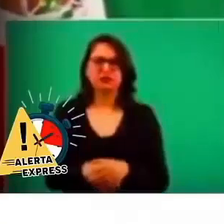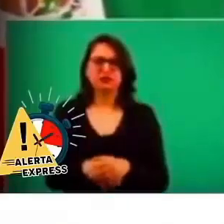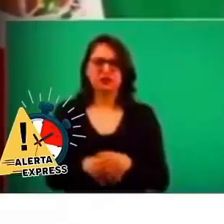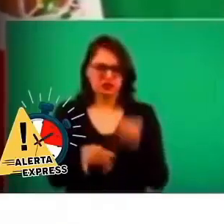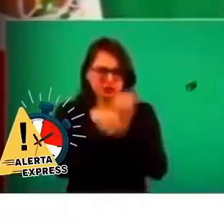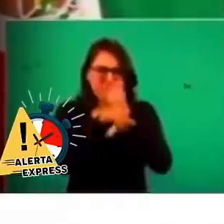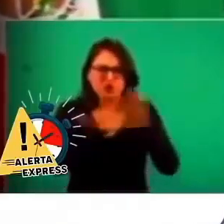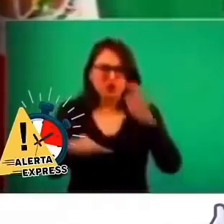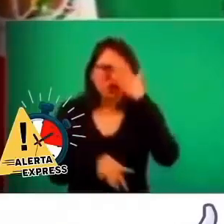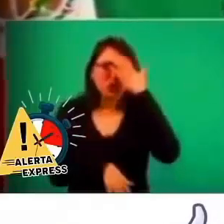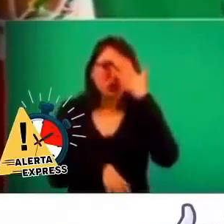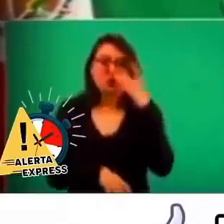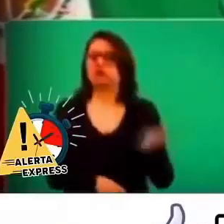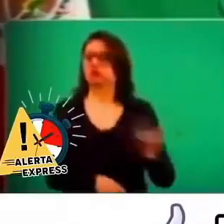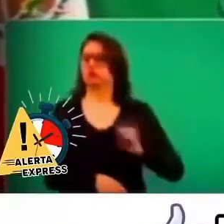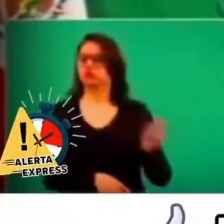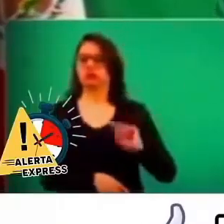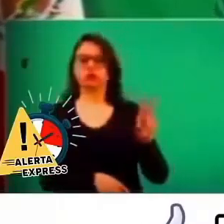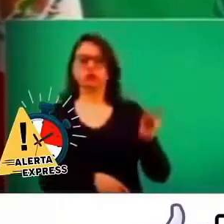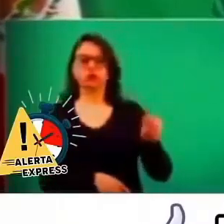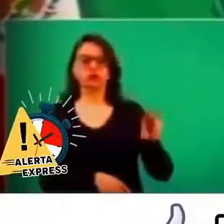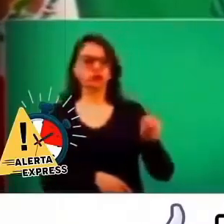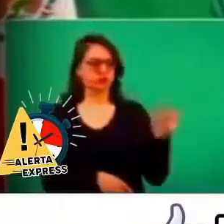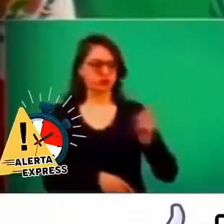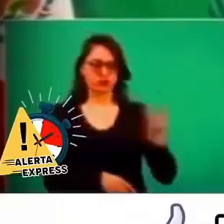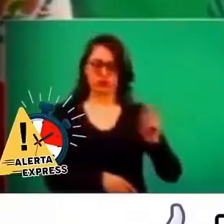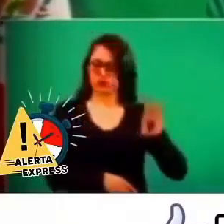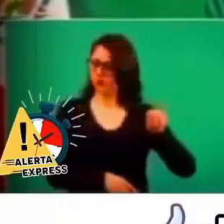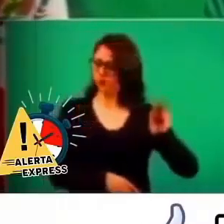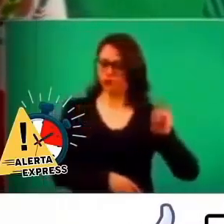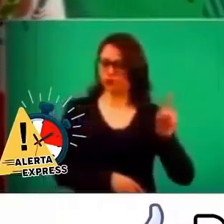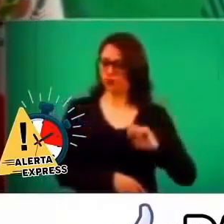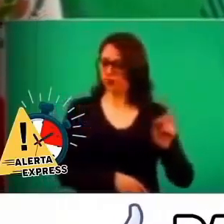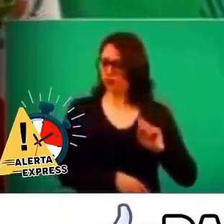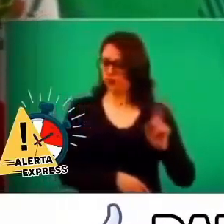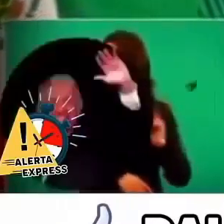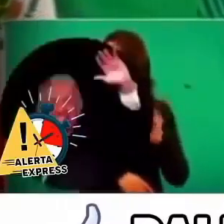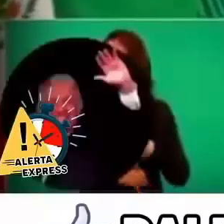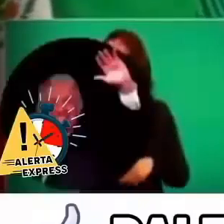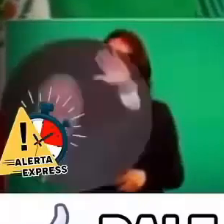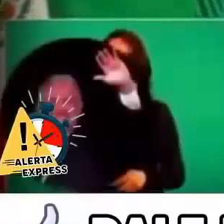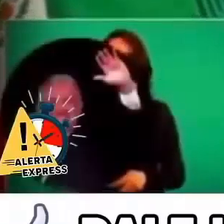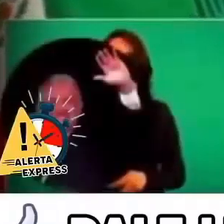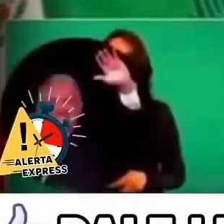infórmate. No, no, no.